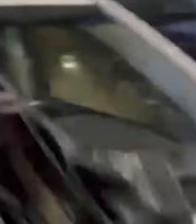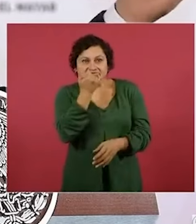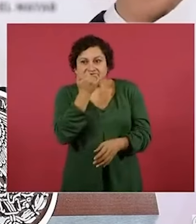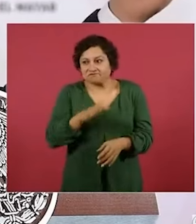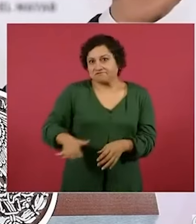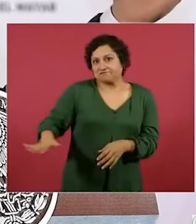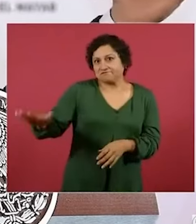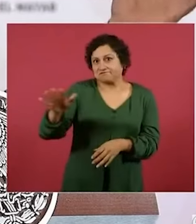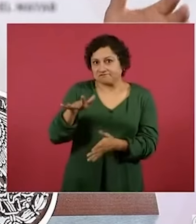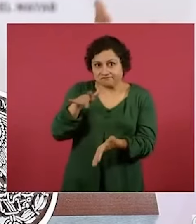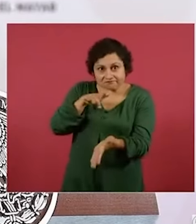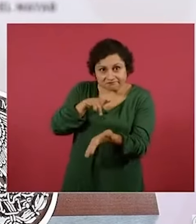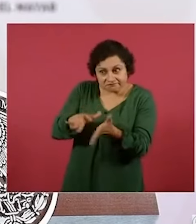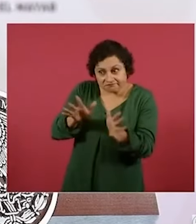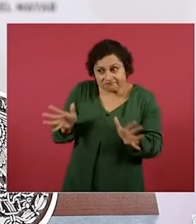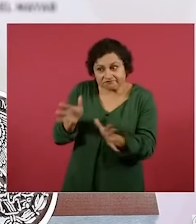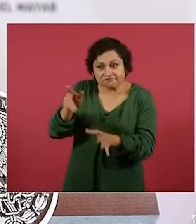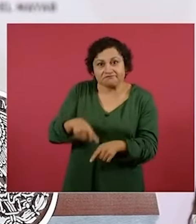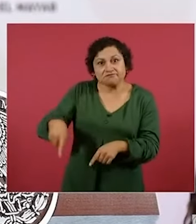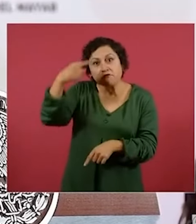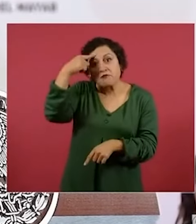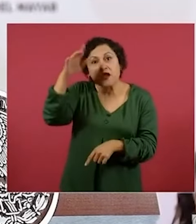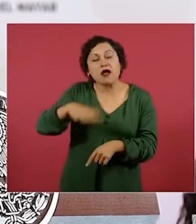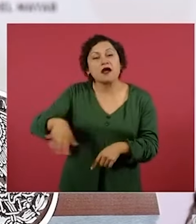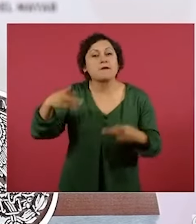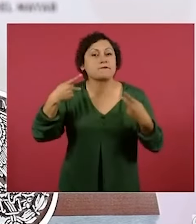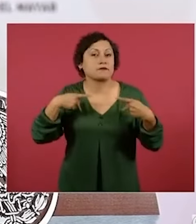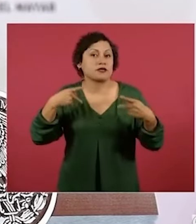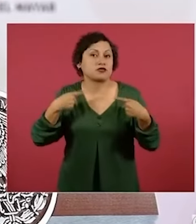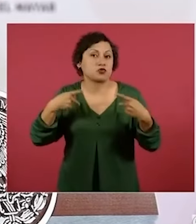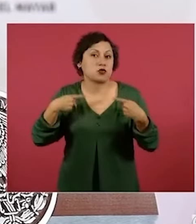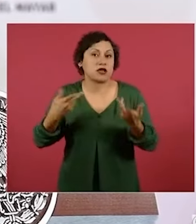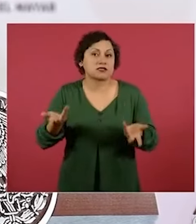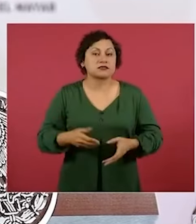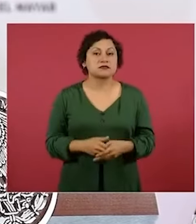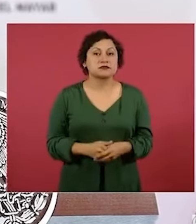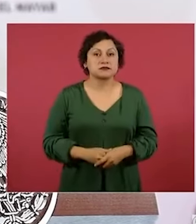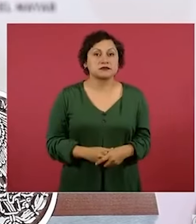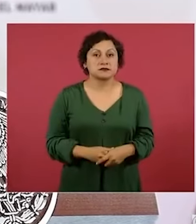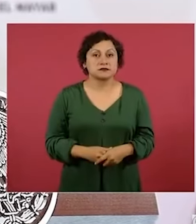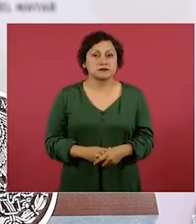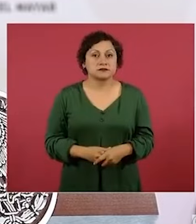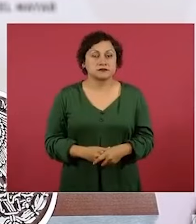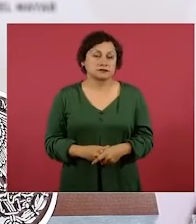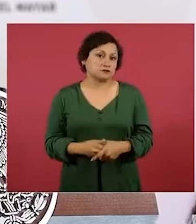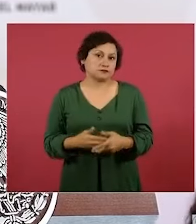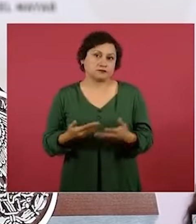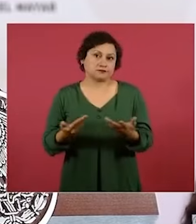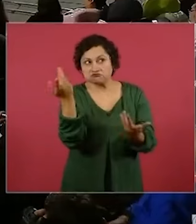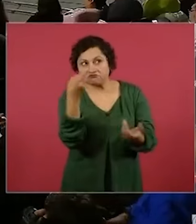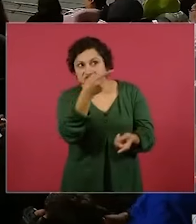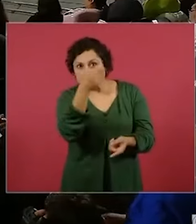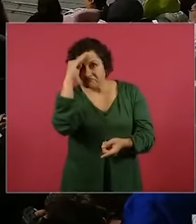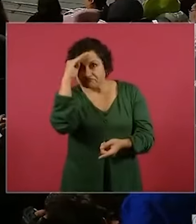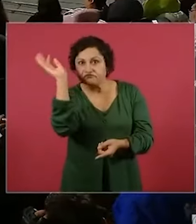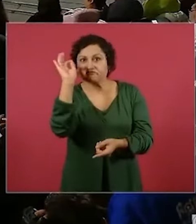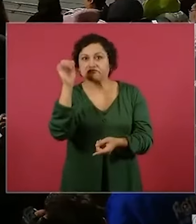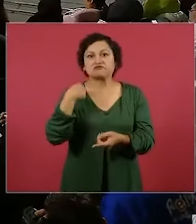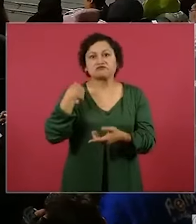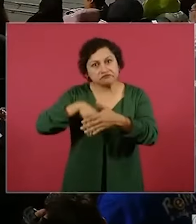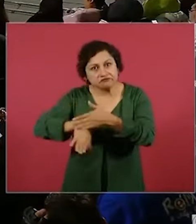sexenio. Curiosamente, López Obrador y Claudia Sheinbaum son vecinos, viven en la misma cuadra y solo los separa una calle de distancia. No